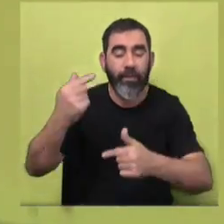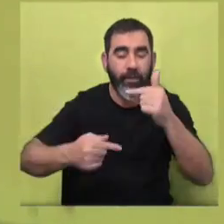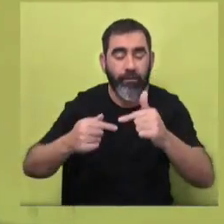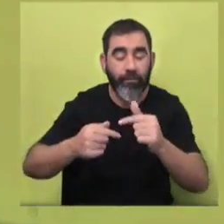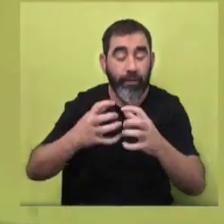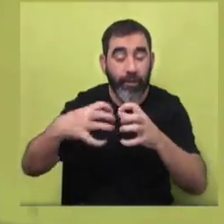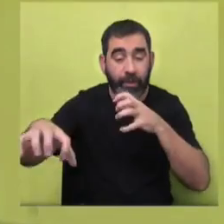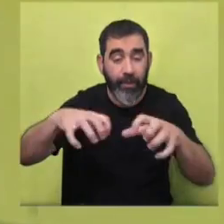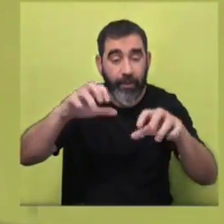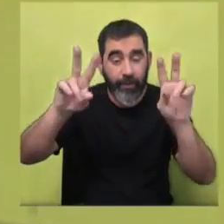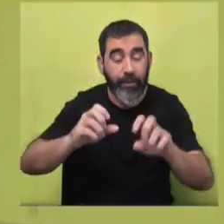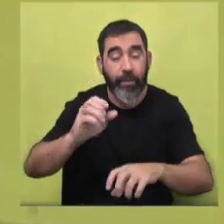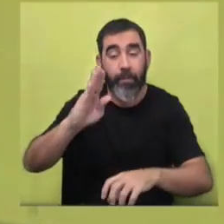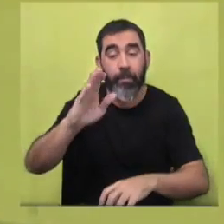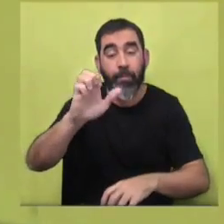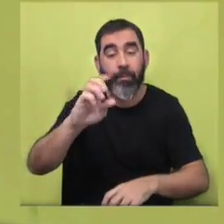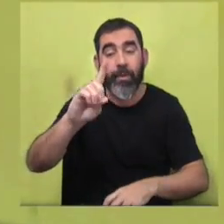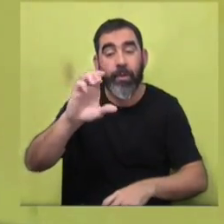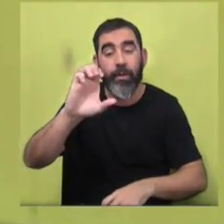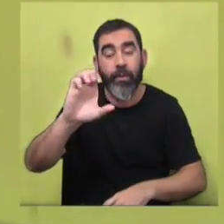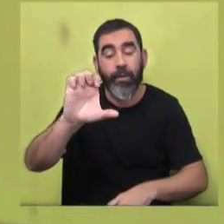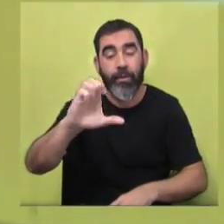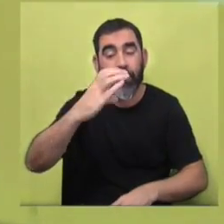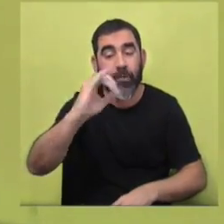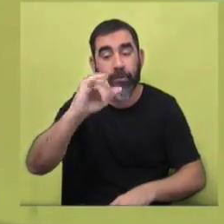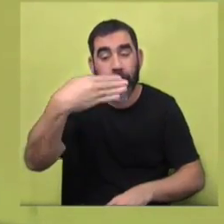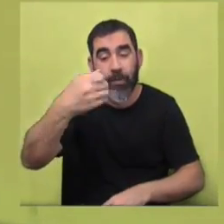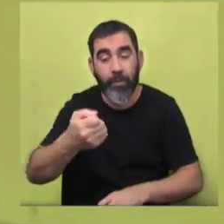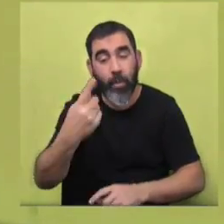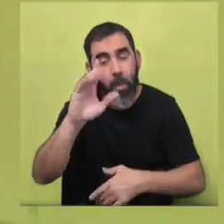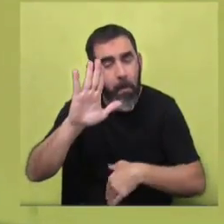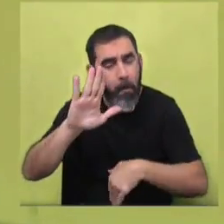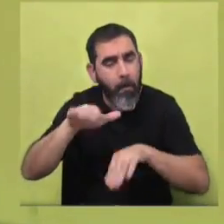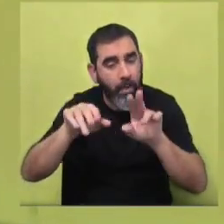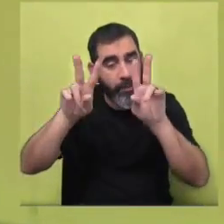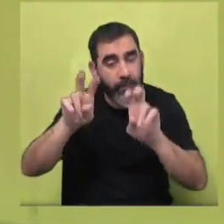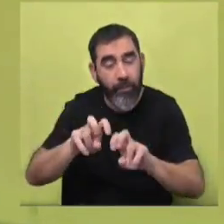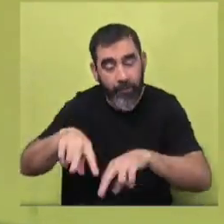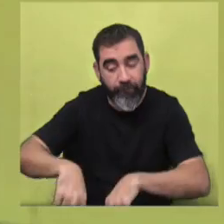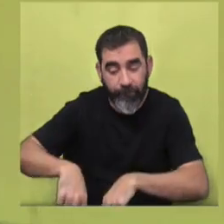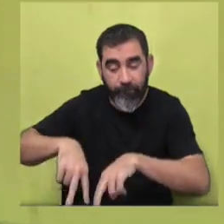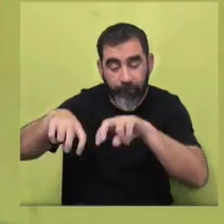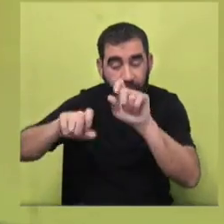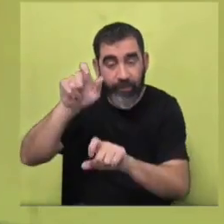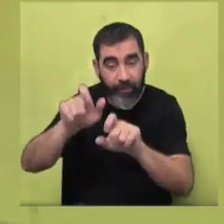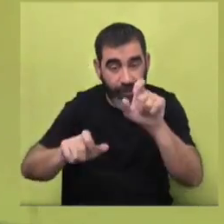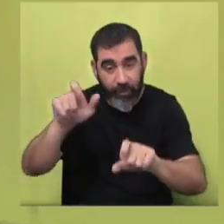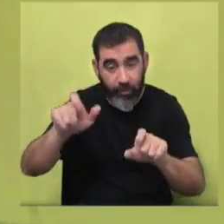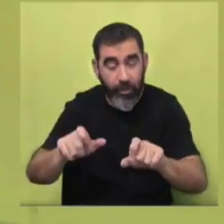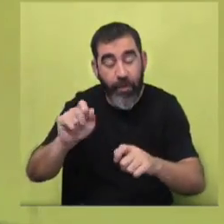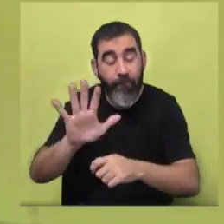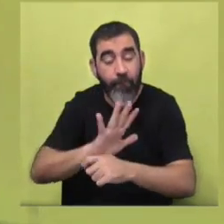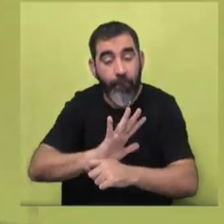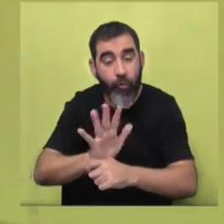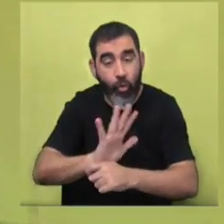o que abarca el PDCIVA, una de las más variadas y nutridas en cuanto a investigadoras e investigadores es la de biología.